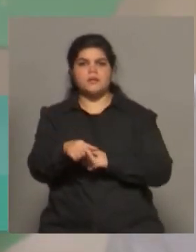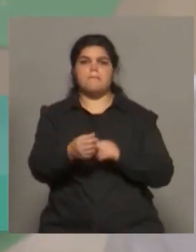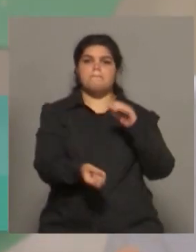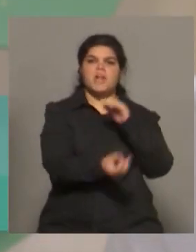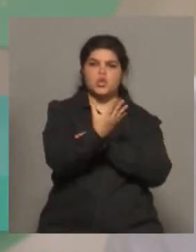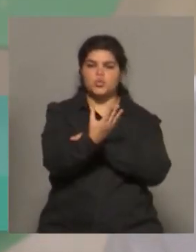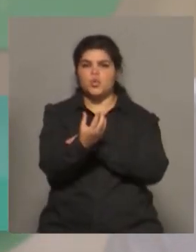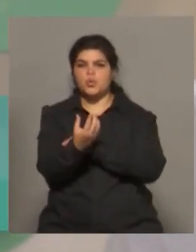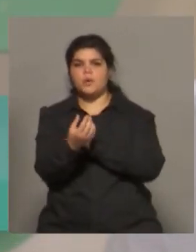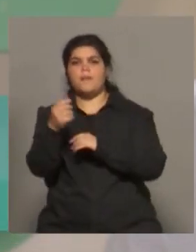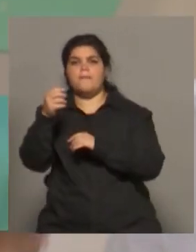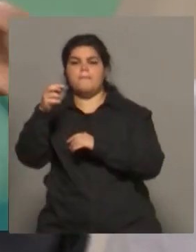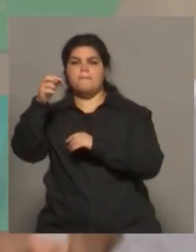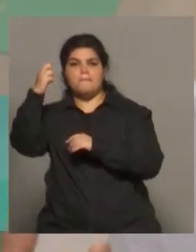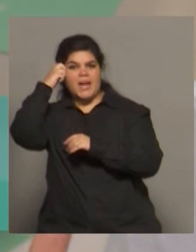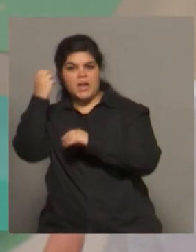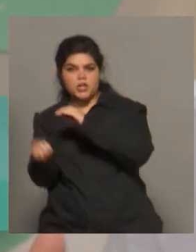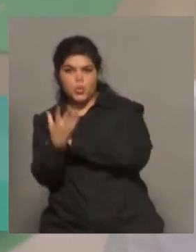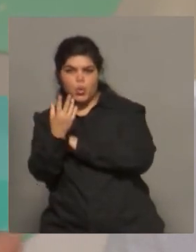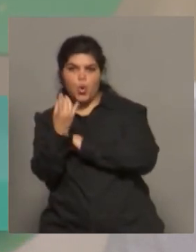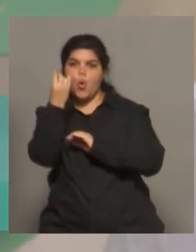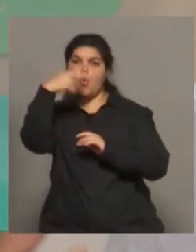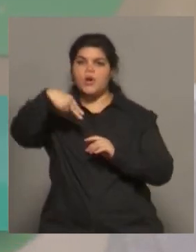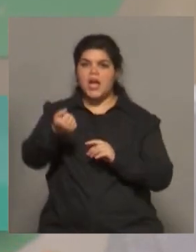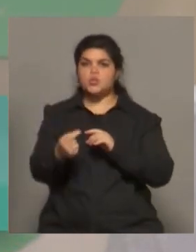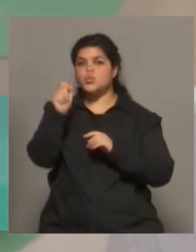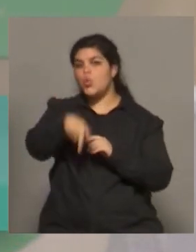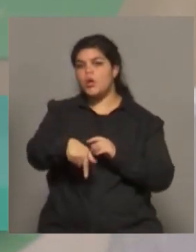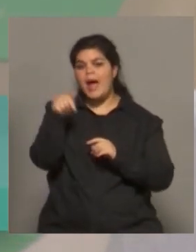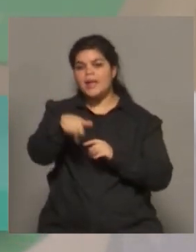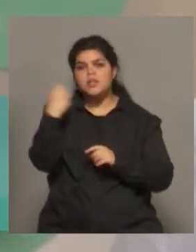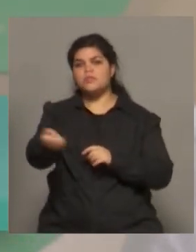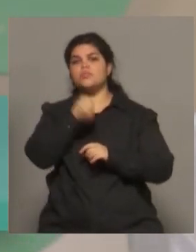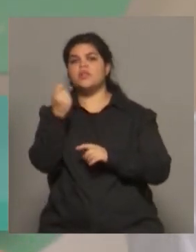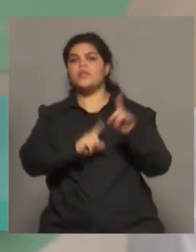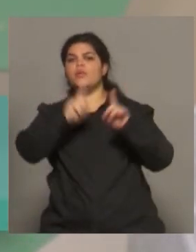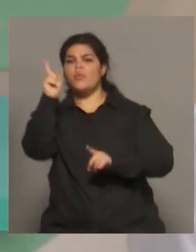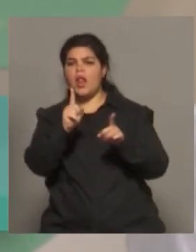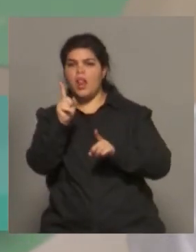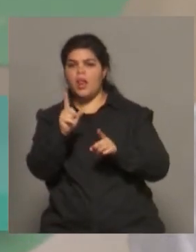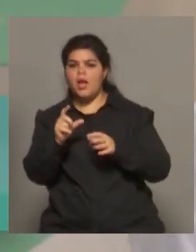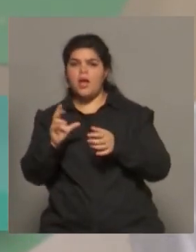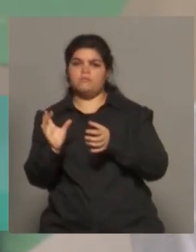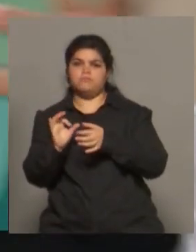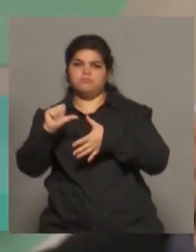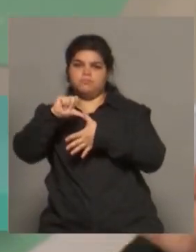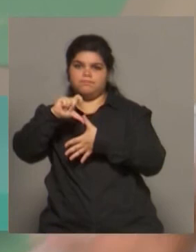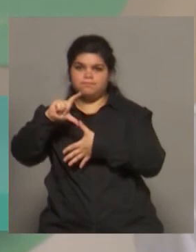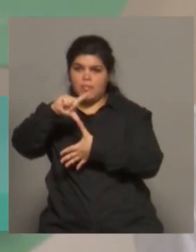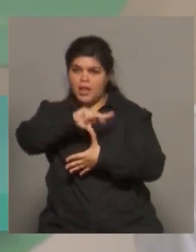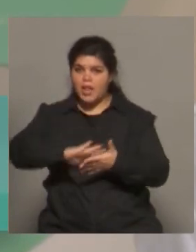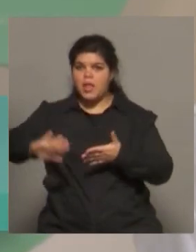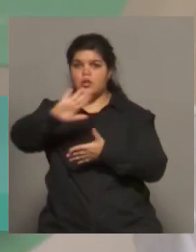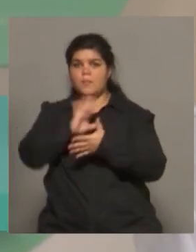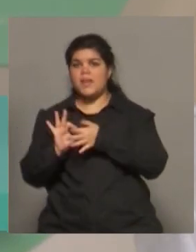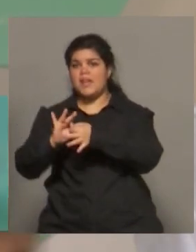de UNASUR y todas estas cuestiones, en realidad el tema central es la integración latinoamericana, que debe ser el faro, digamos, que